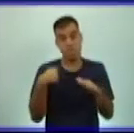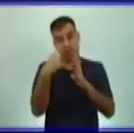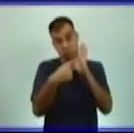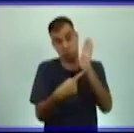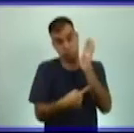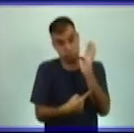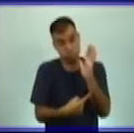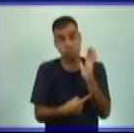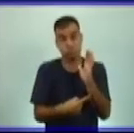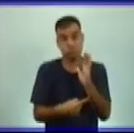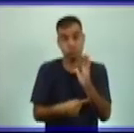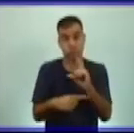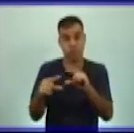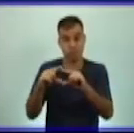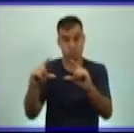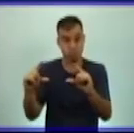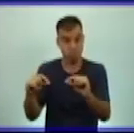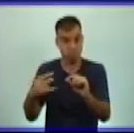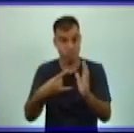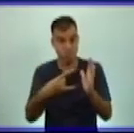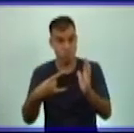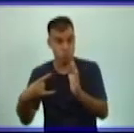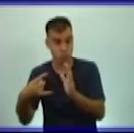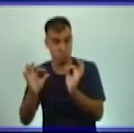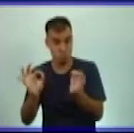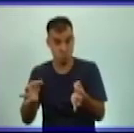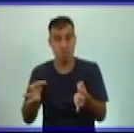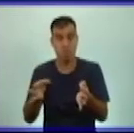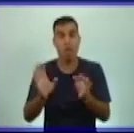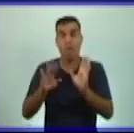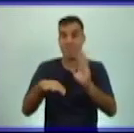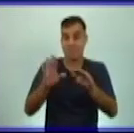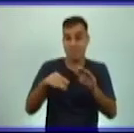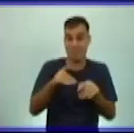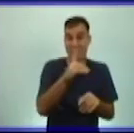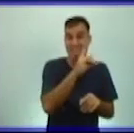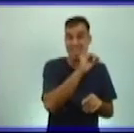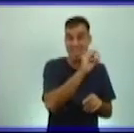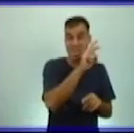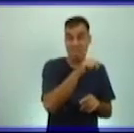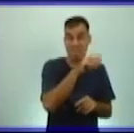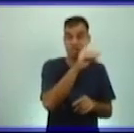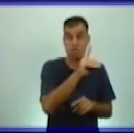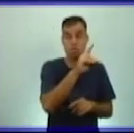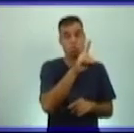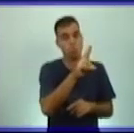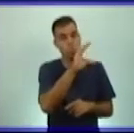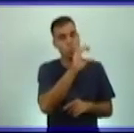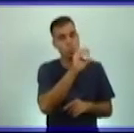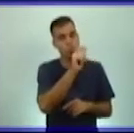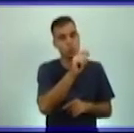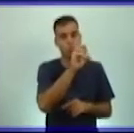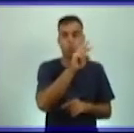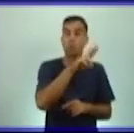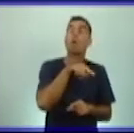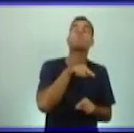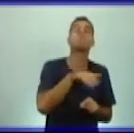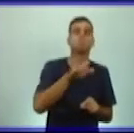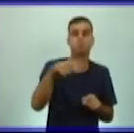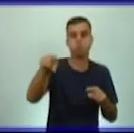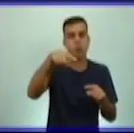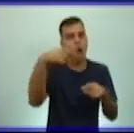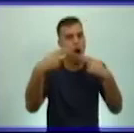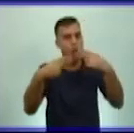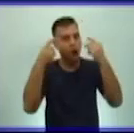a partir del comportamiento del campo inductor, usted hace su análisis en el contorno en el que se